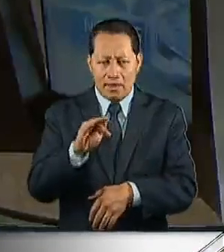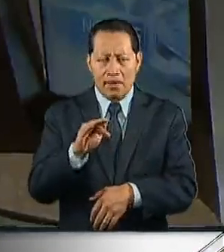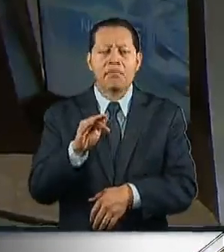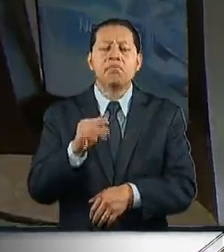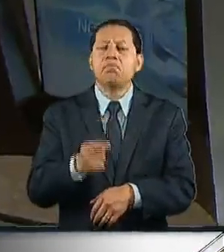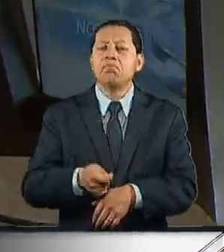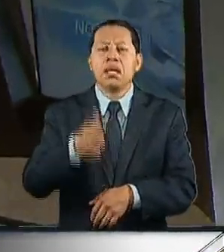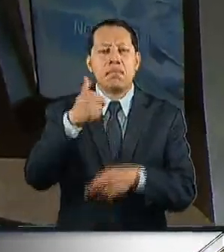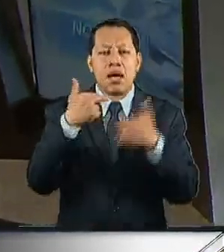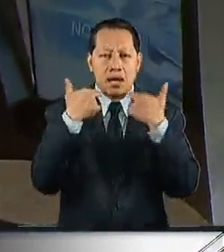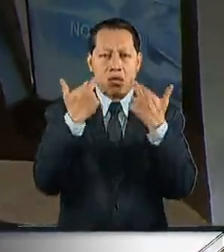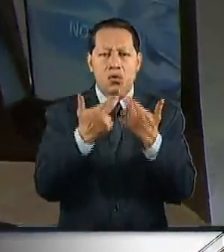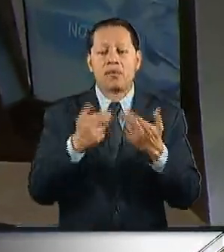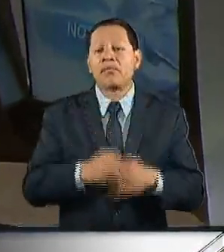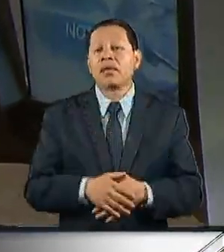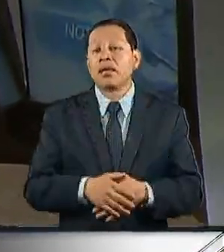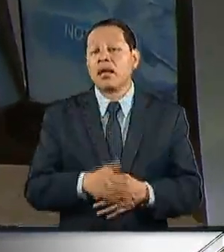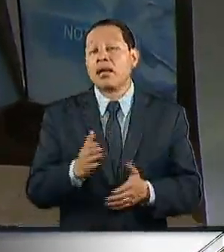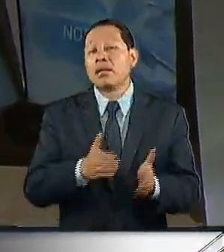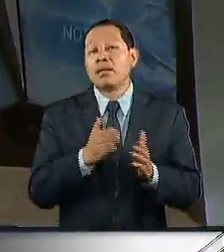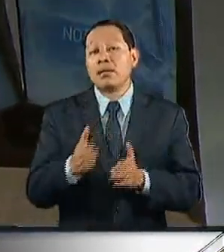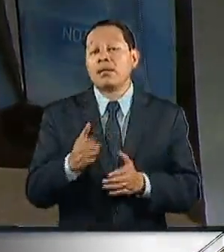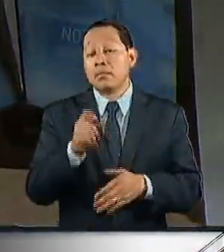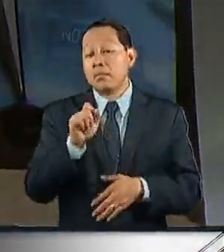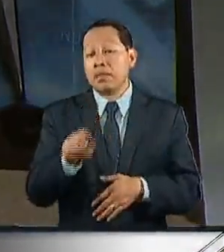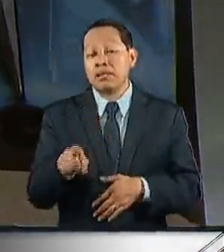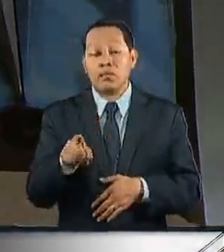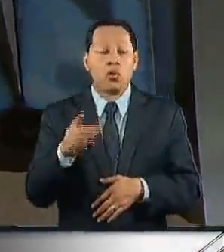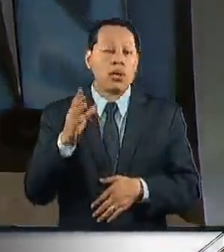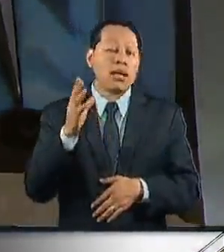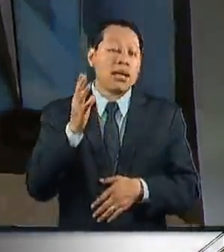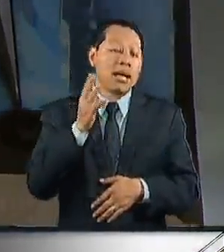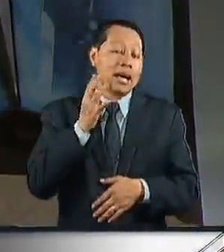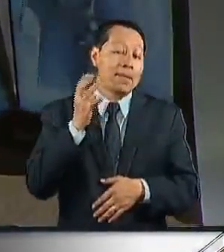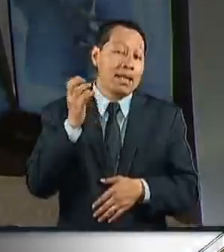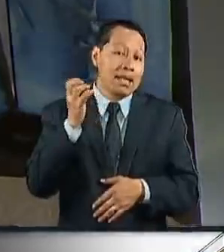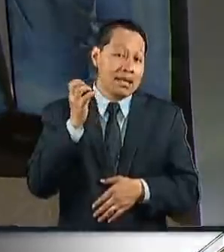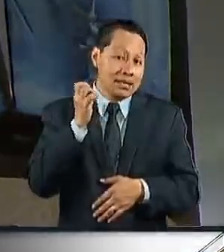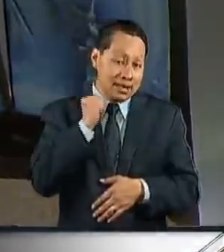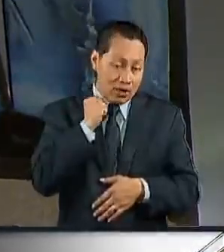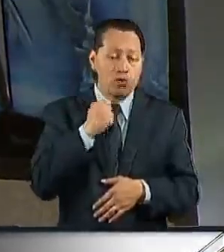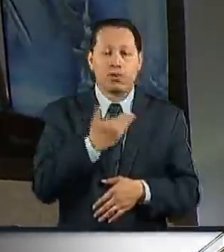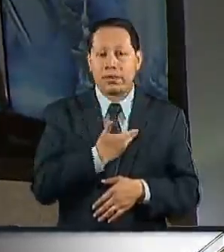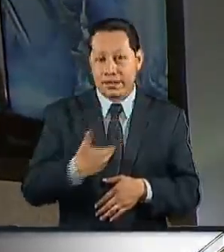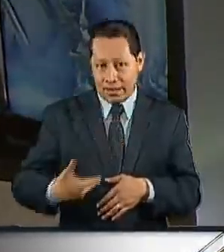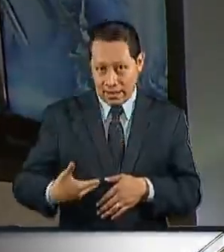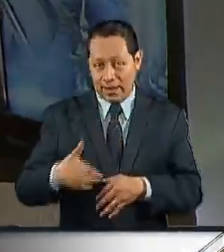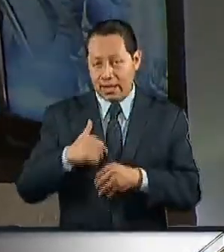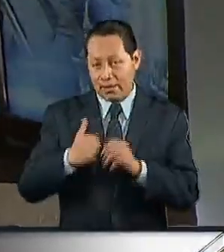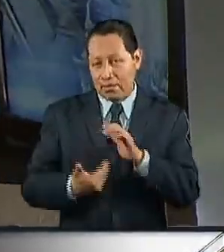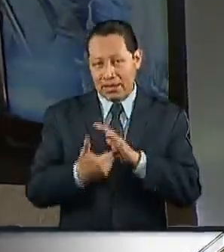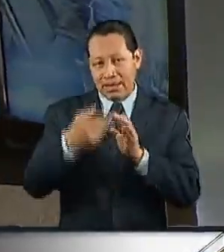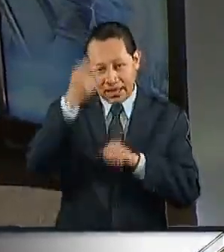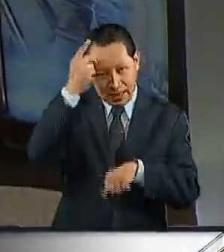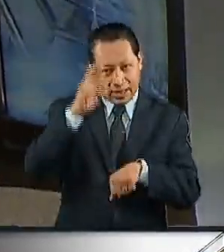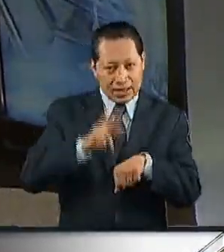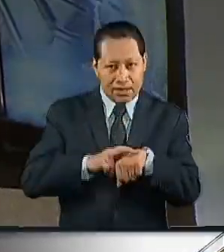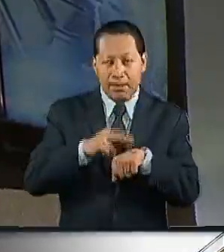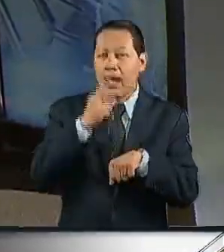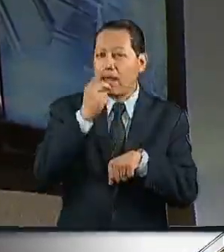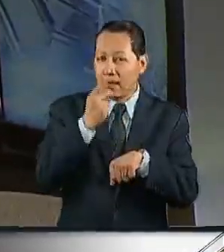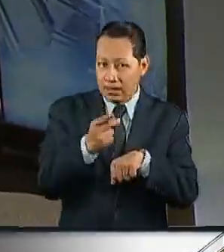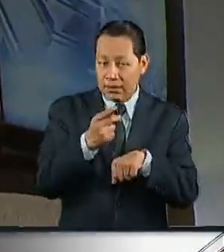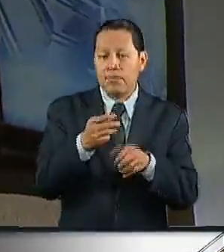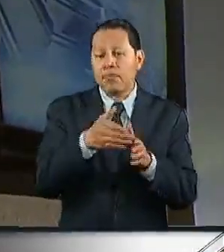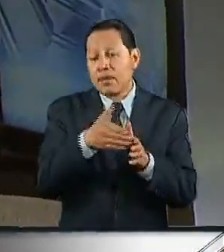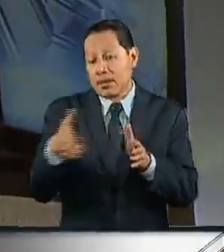por su parte el presidente de la mesa directiva de la misma cámara de la de la cámara de senadores detalló que apenas inicia el periodo